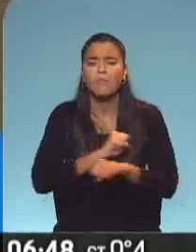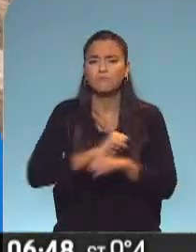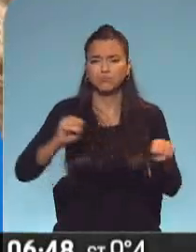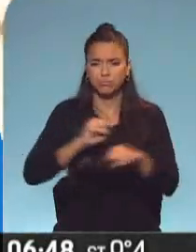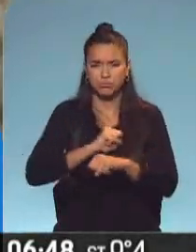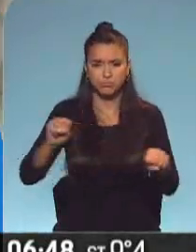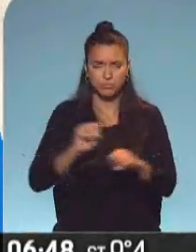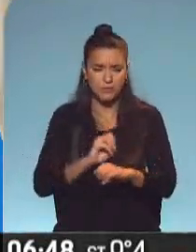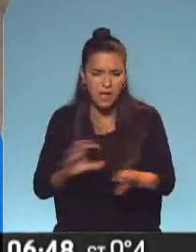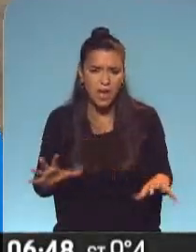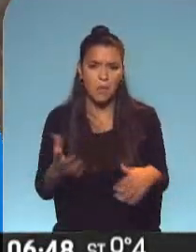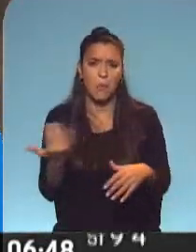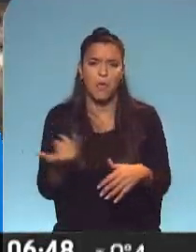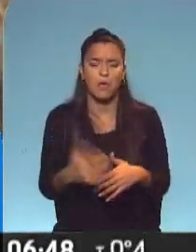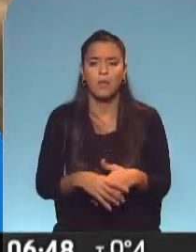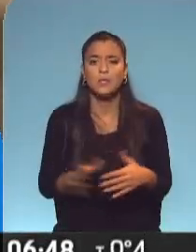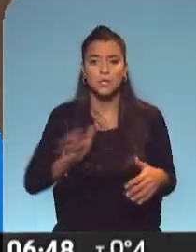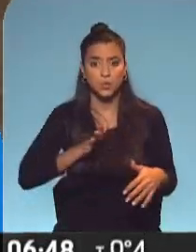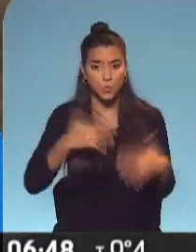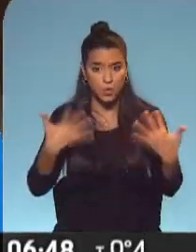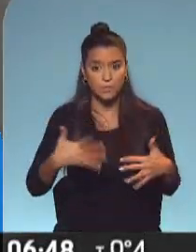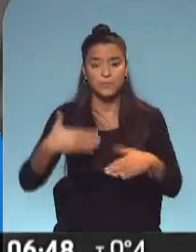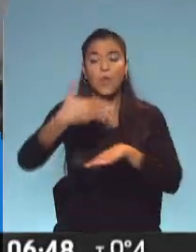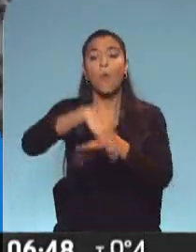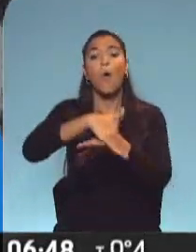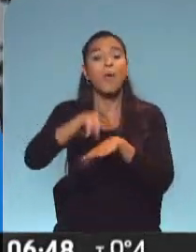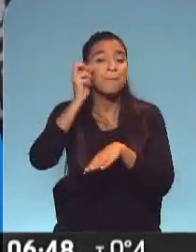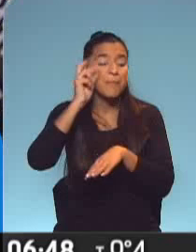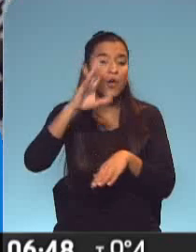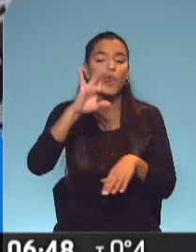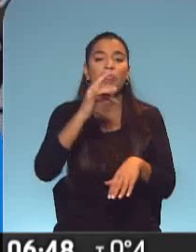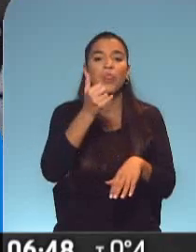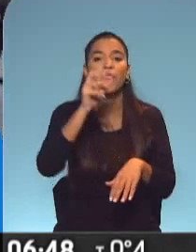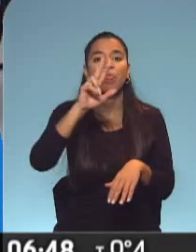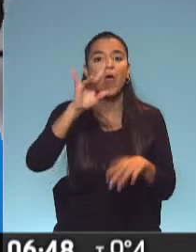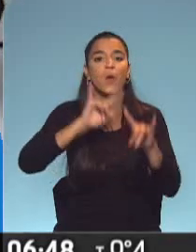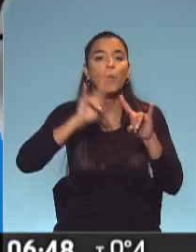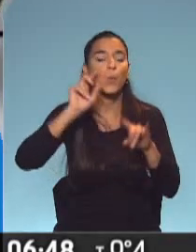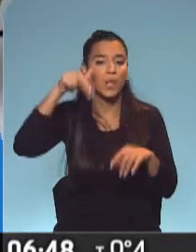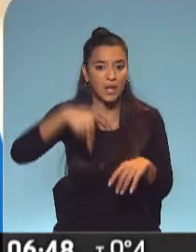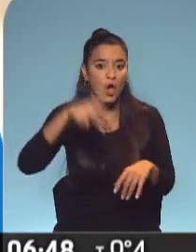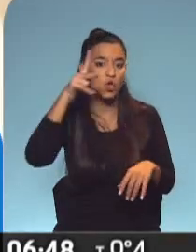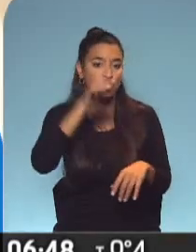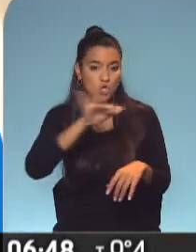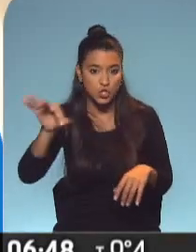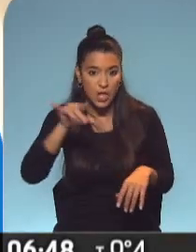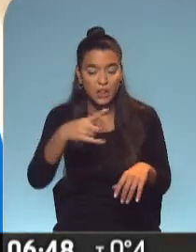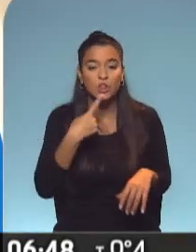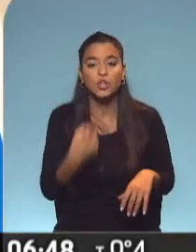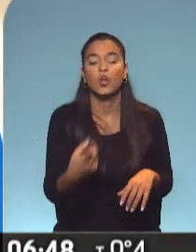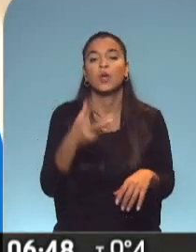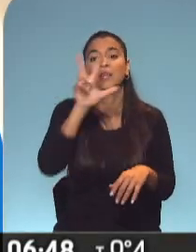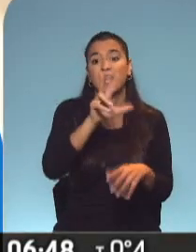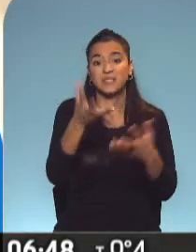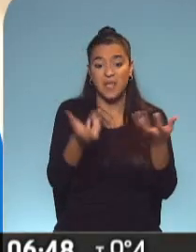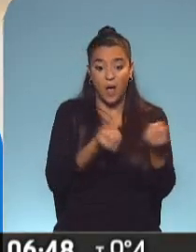detonaciones todo el tiempo. La cuadra más afectada fue Darwin al 800, donde 3 autos quedaron destruidos por el fuego.